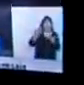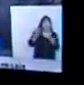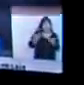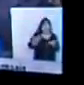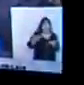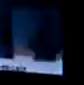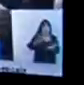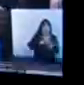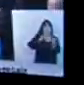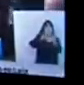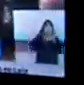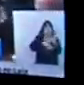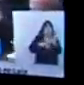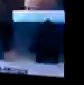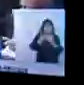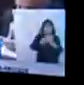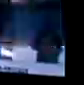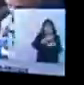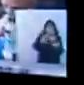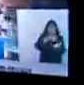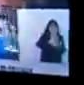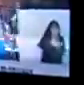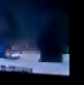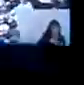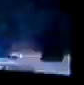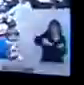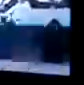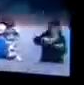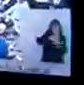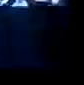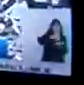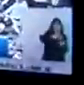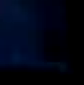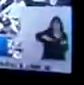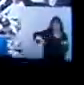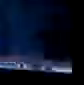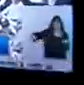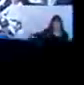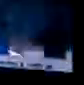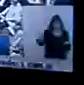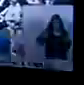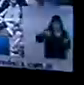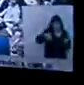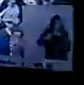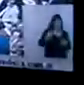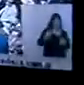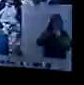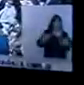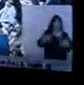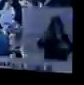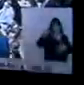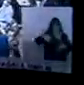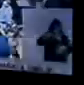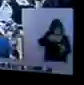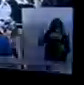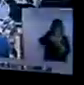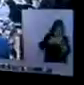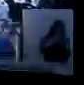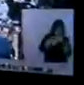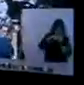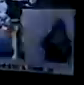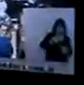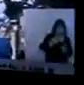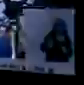planificar el uso adecuado de las tierras, considerando el acceso de suelo apto para habitar y para producir como un